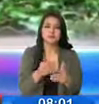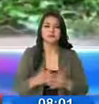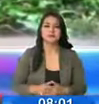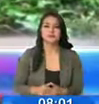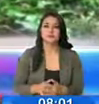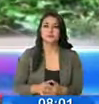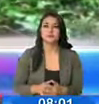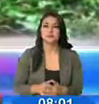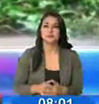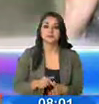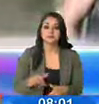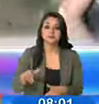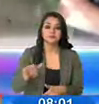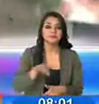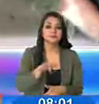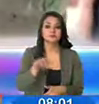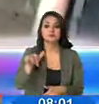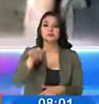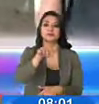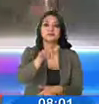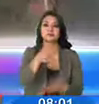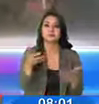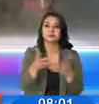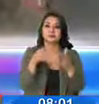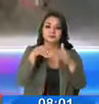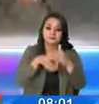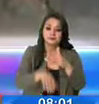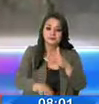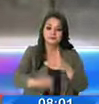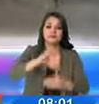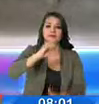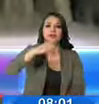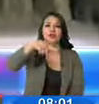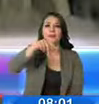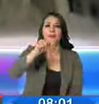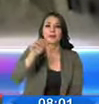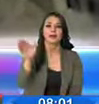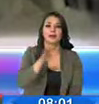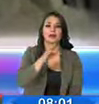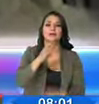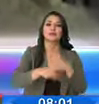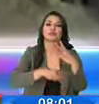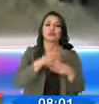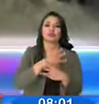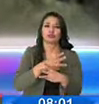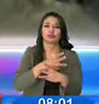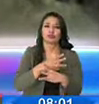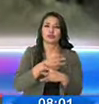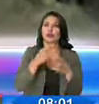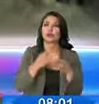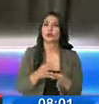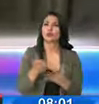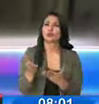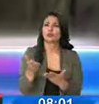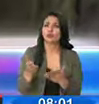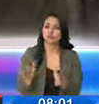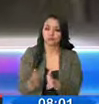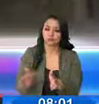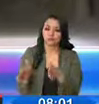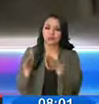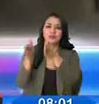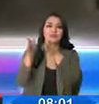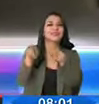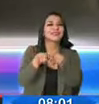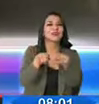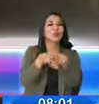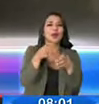Descendiendo unos metros más, nos encontramos con la caverna de la Copa del Mundo, nombre en honor a esta estalagmita, cuya forma se asemeja al